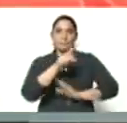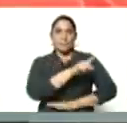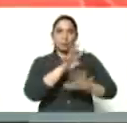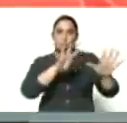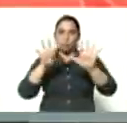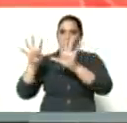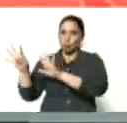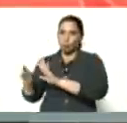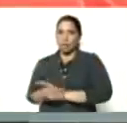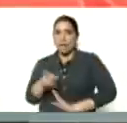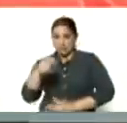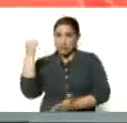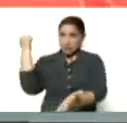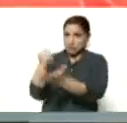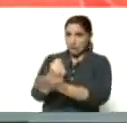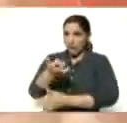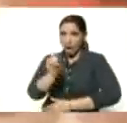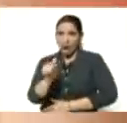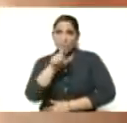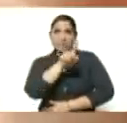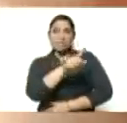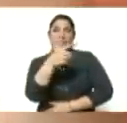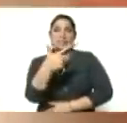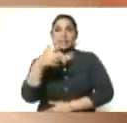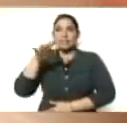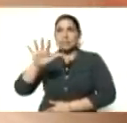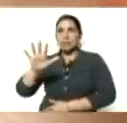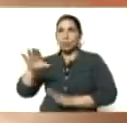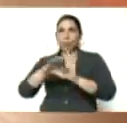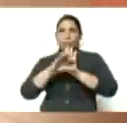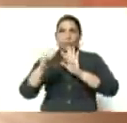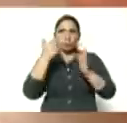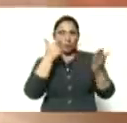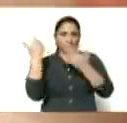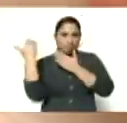1999. Este es el sello que tienen los 135 constituyentes.